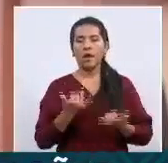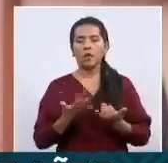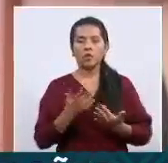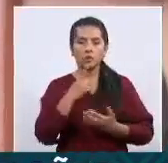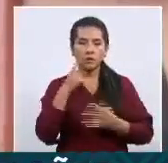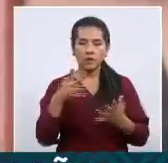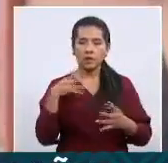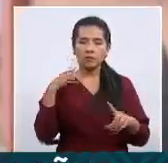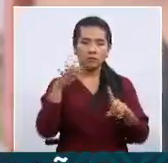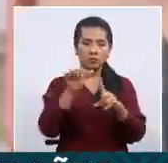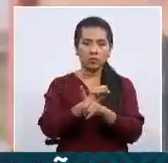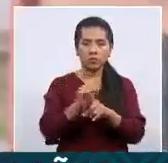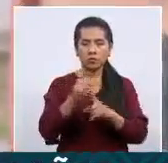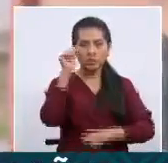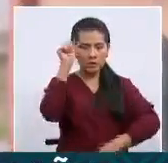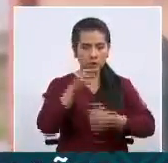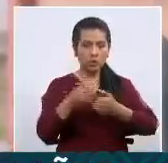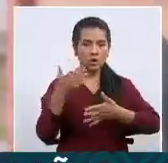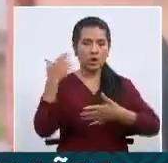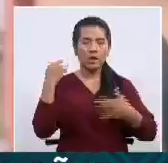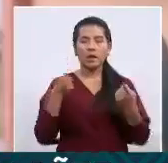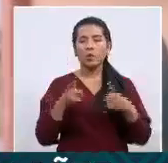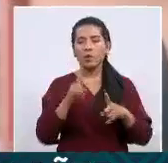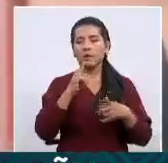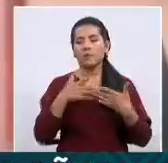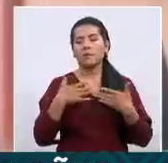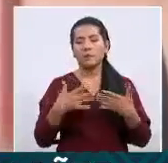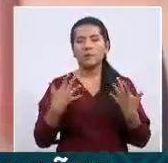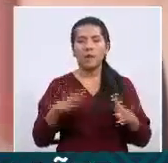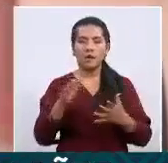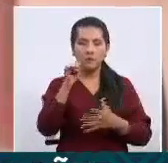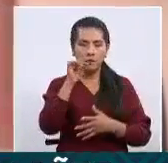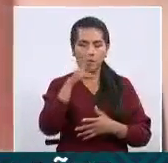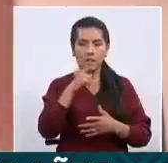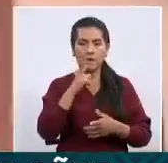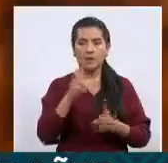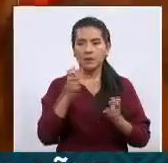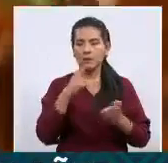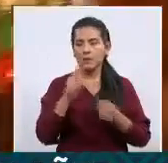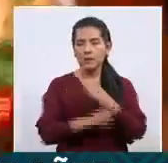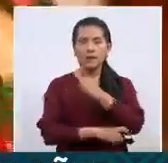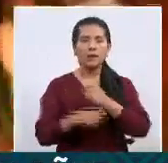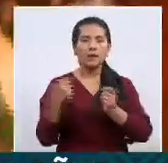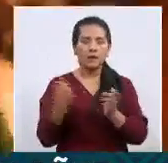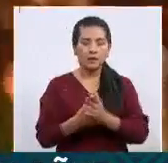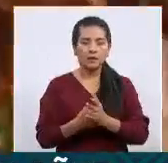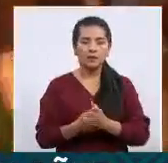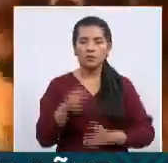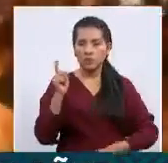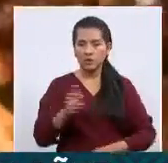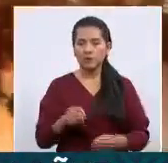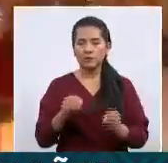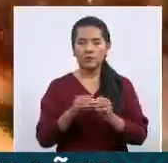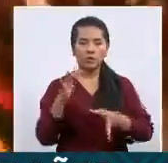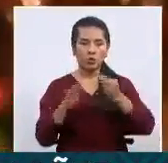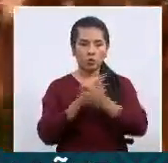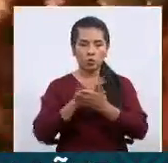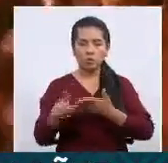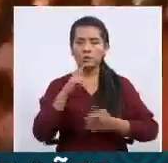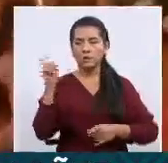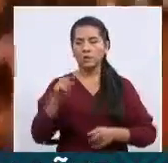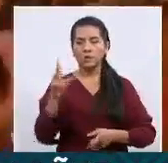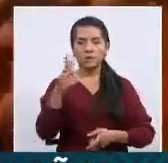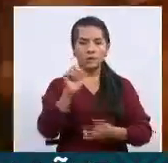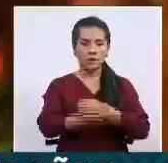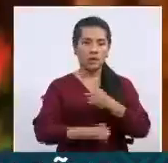algunas torturas, de algunos vejámenes que han sufrido, ¿no es cierto? Entonces la sanción muy justa debía ser 30